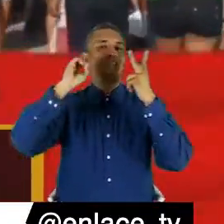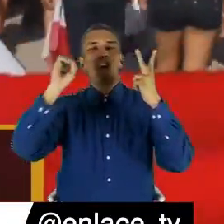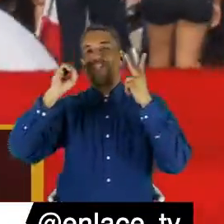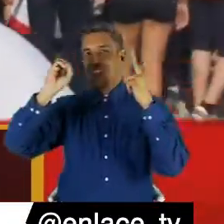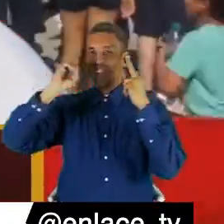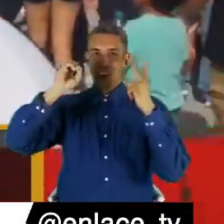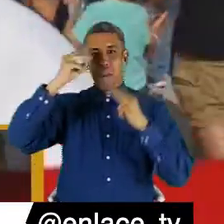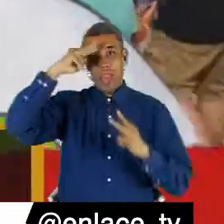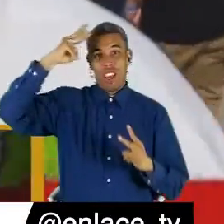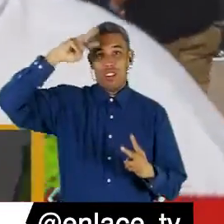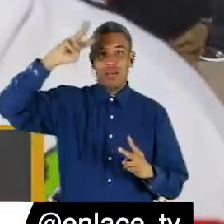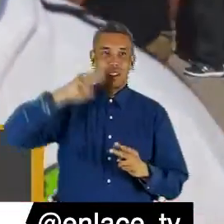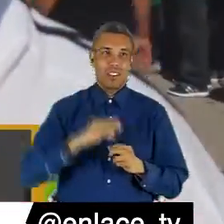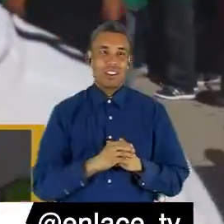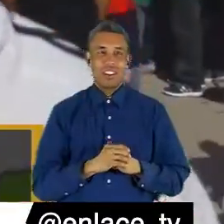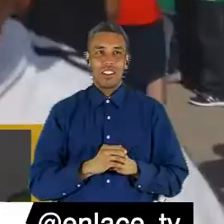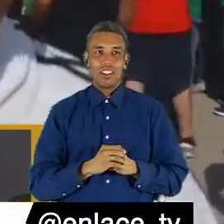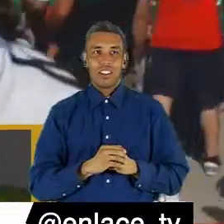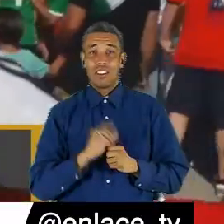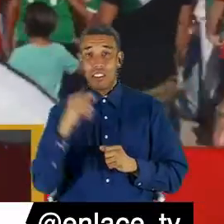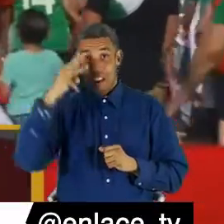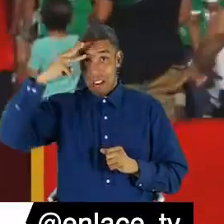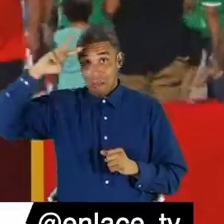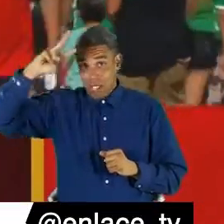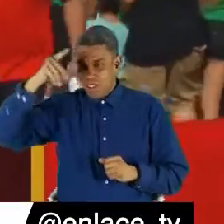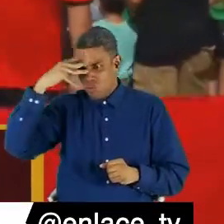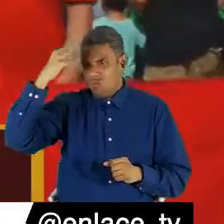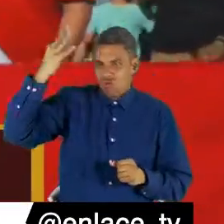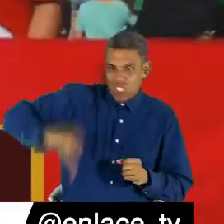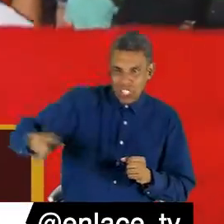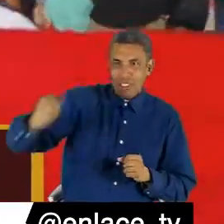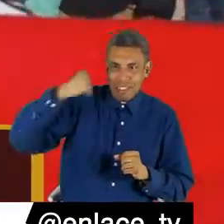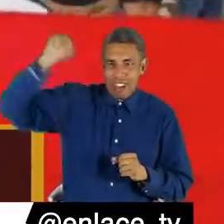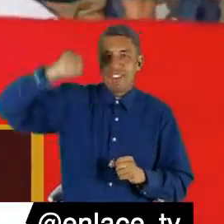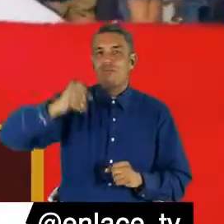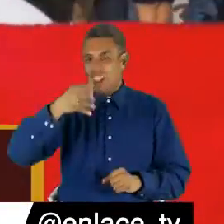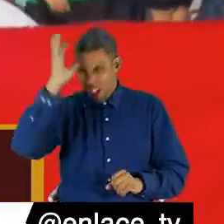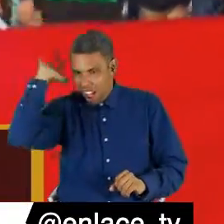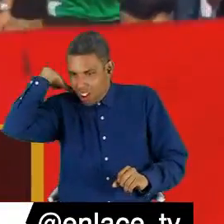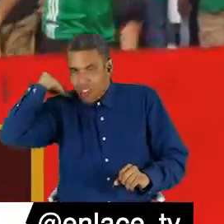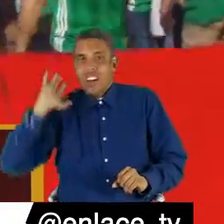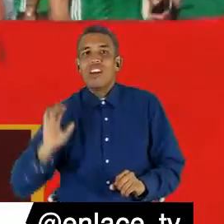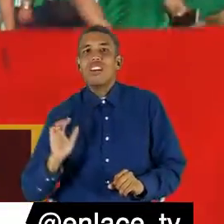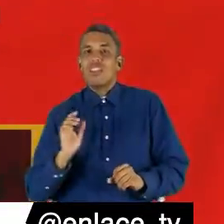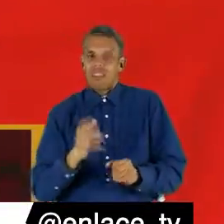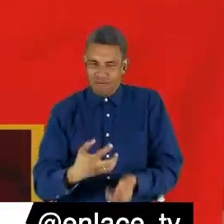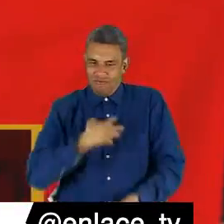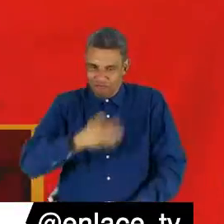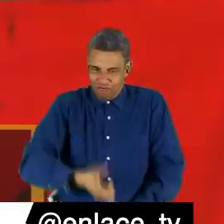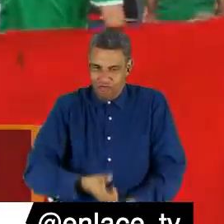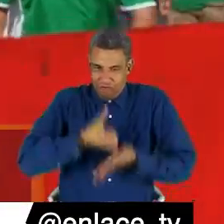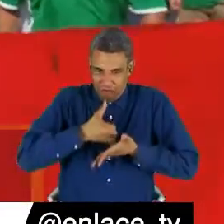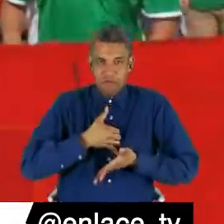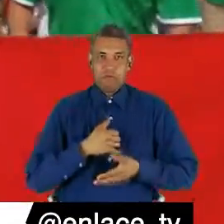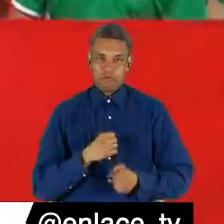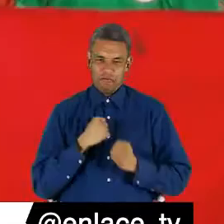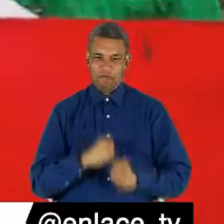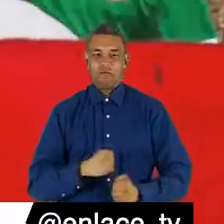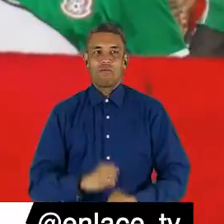2-0, México. Hay fe en la selección de México, ¿no? Claro, mucha fe, mucha fe. Esperamos que se lleve la copa esta